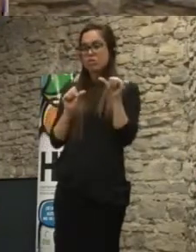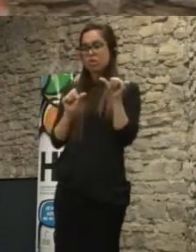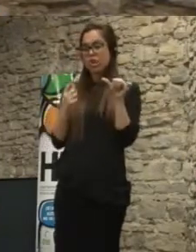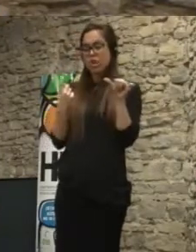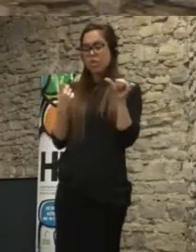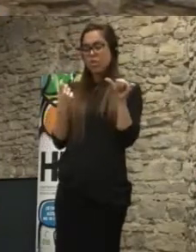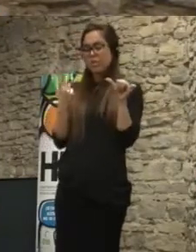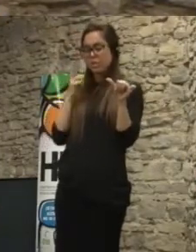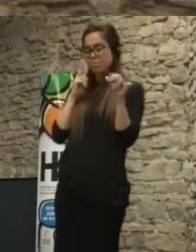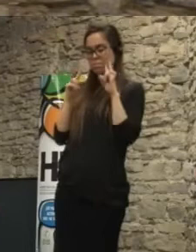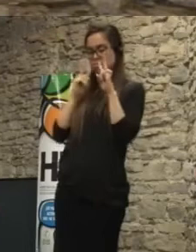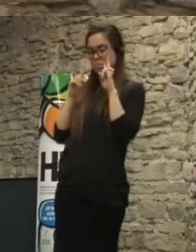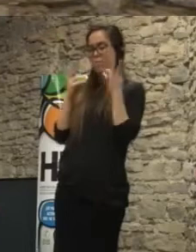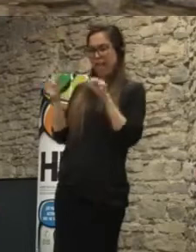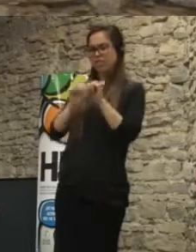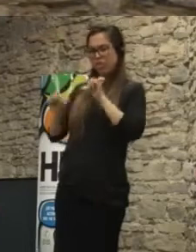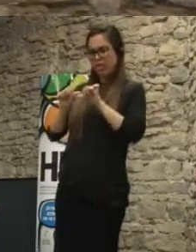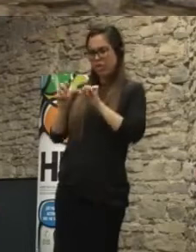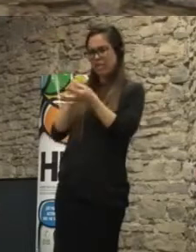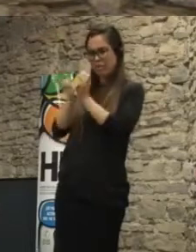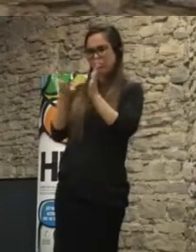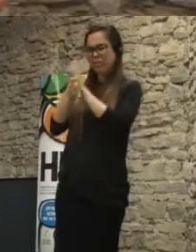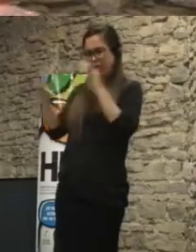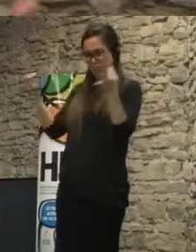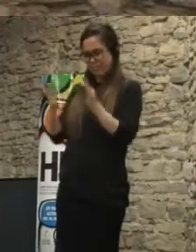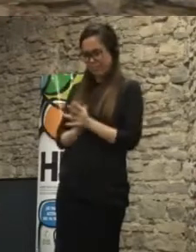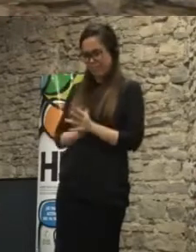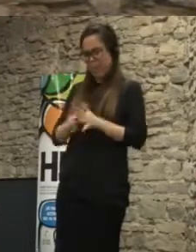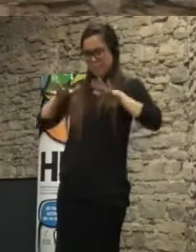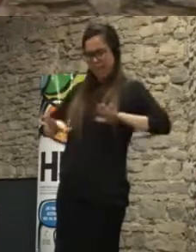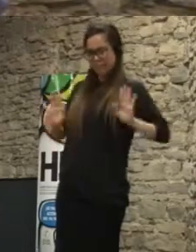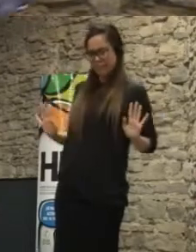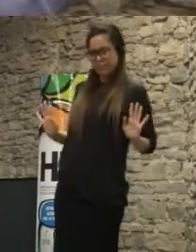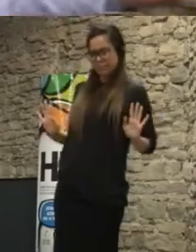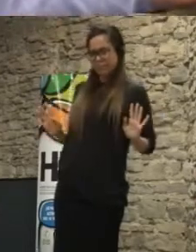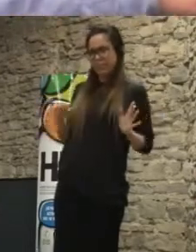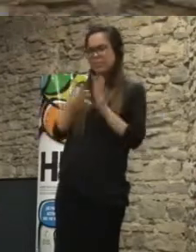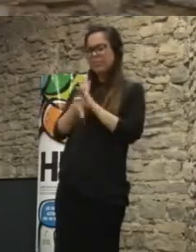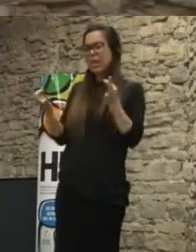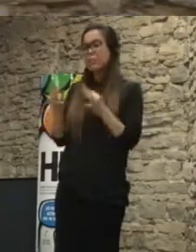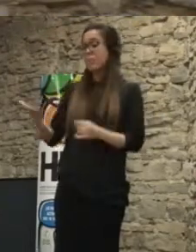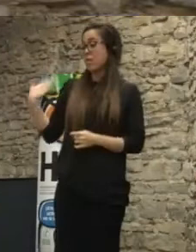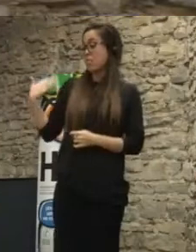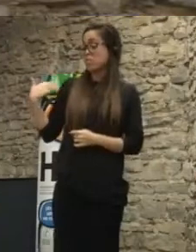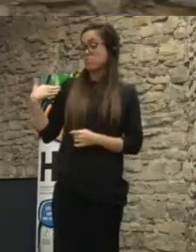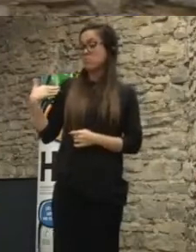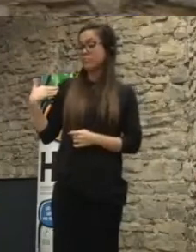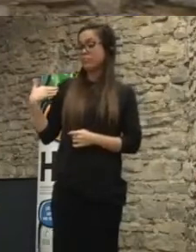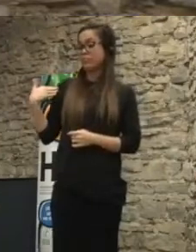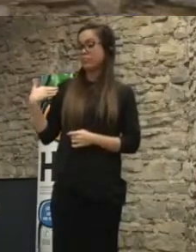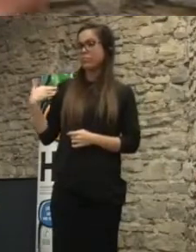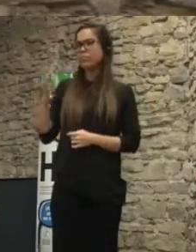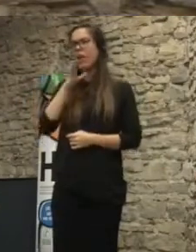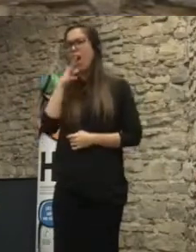cuando hablamos del hecho asociativo, ¿de qué estamos hablando, no? Estamos asistiendo también, asistimos hace pocos años y